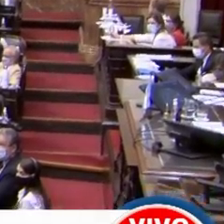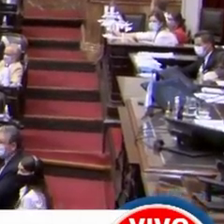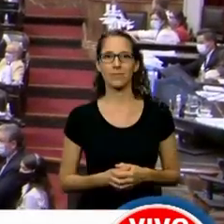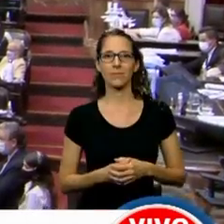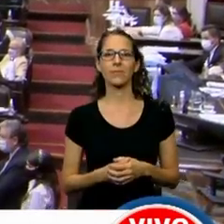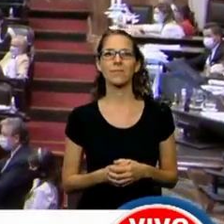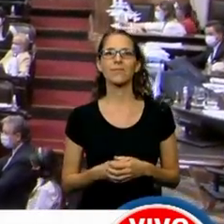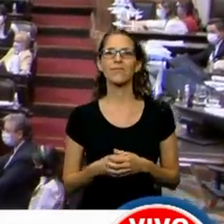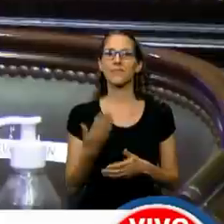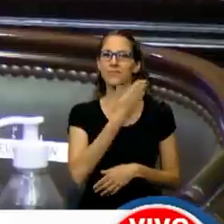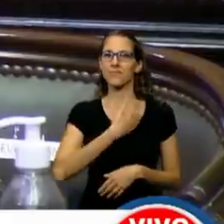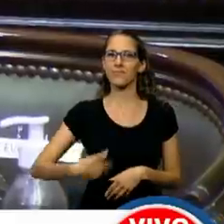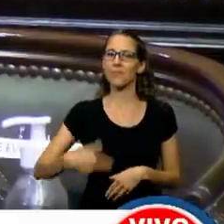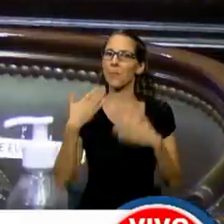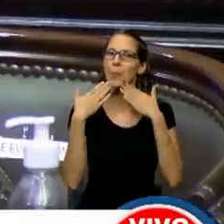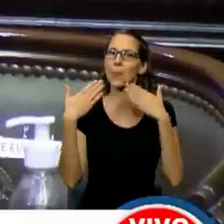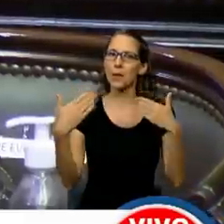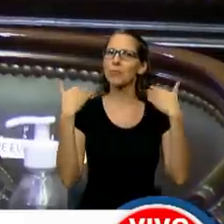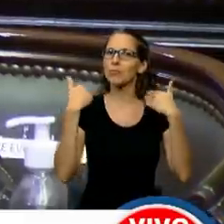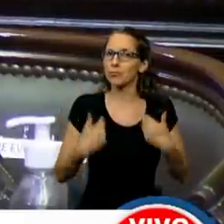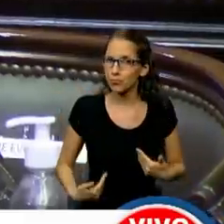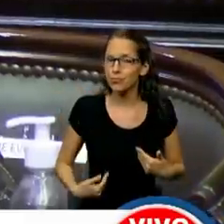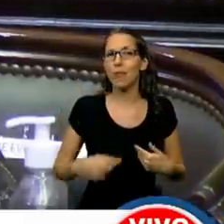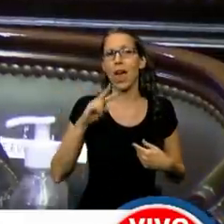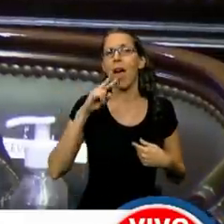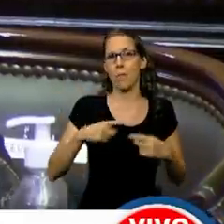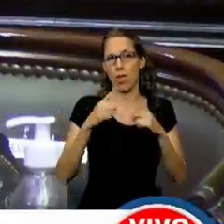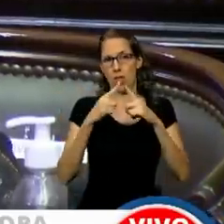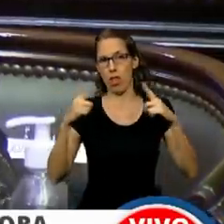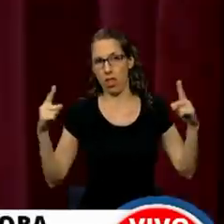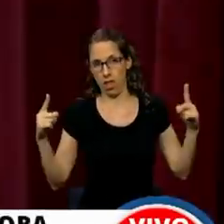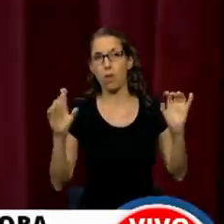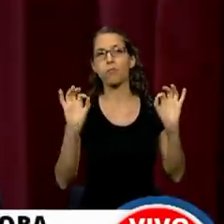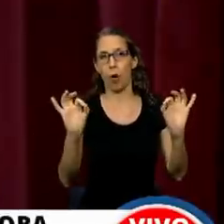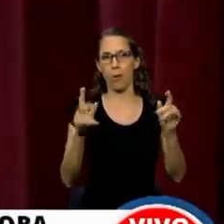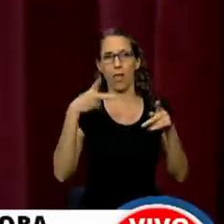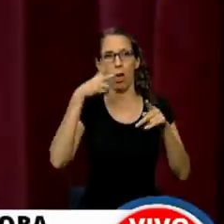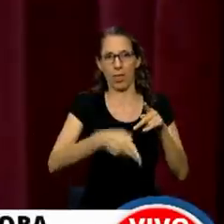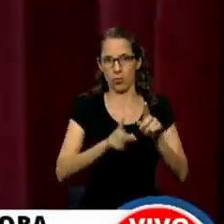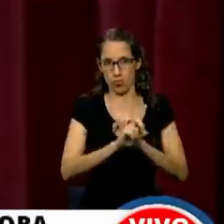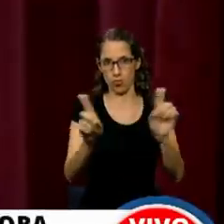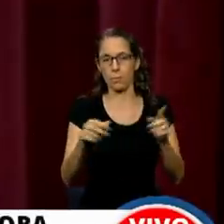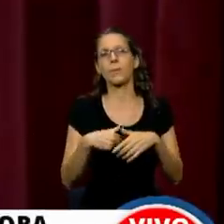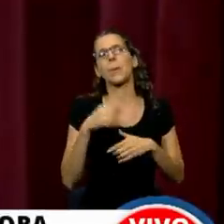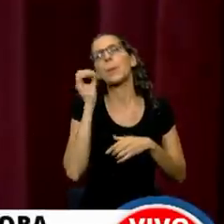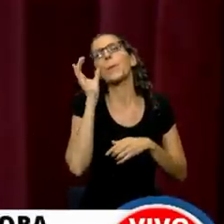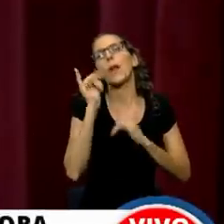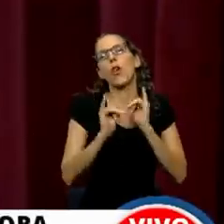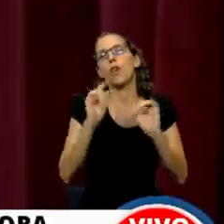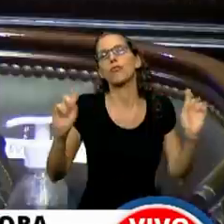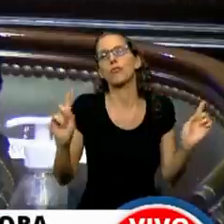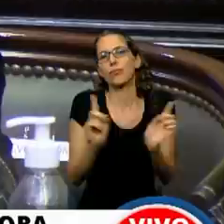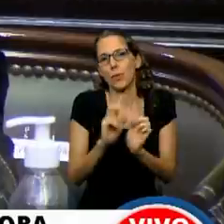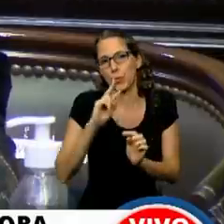gracias señor presidente mi apellido es brouwer de koning es todo junto quiere aclararlo abrevió diputada perdón